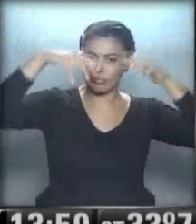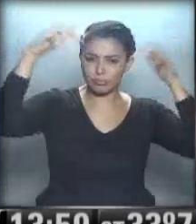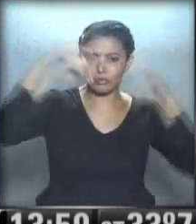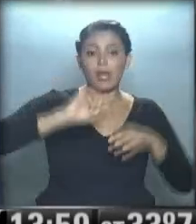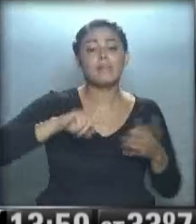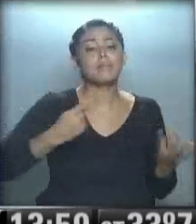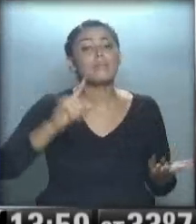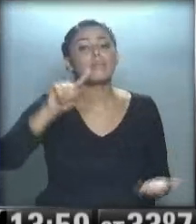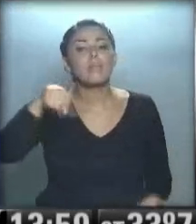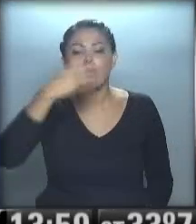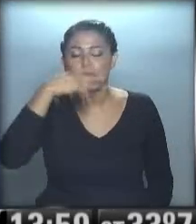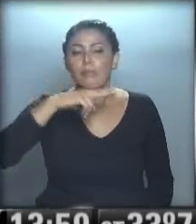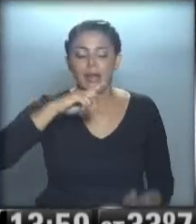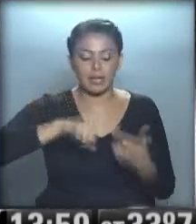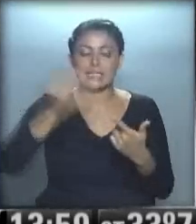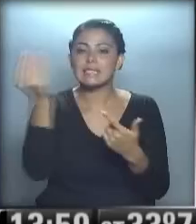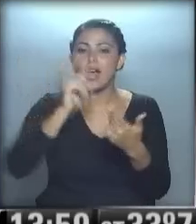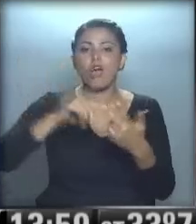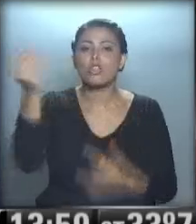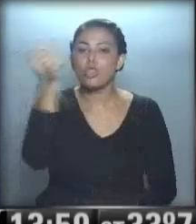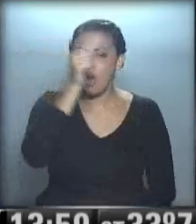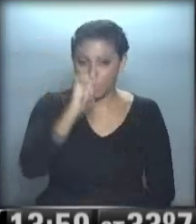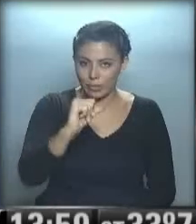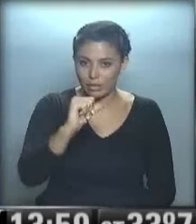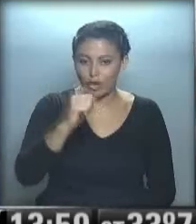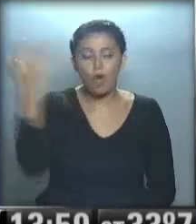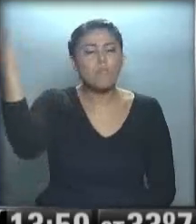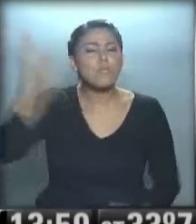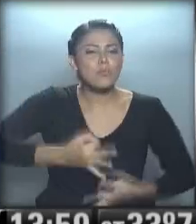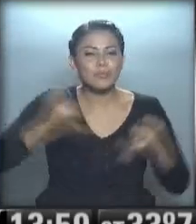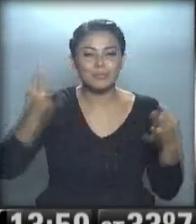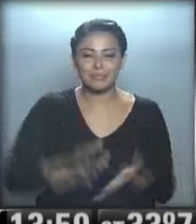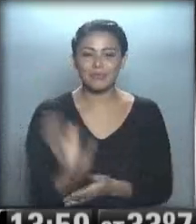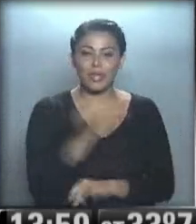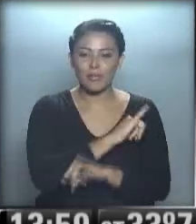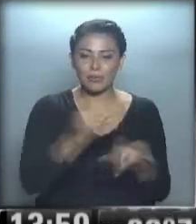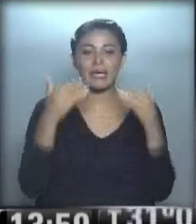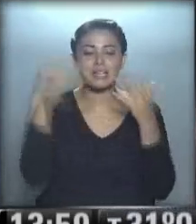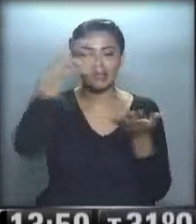¿eh? Pero viernes, sábado, domingo, excelente.